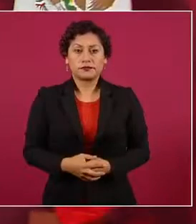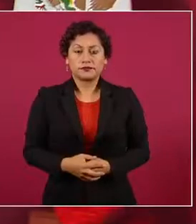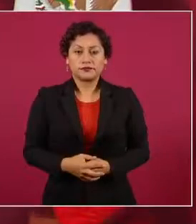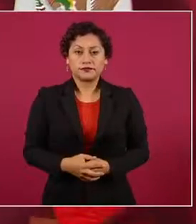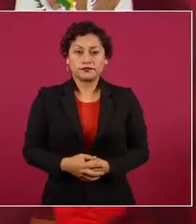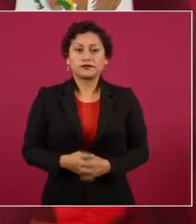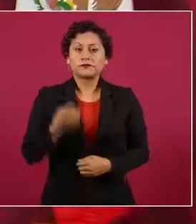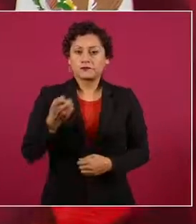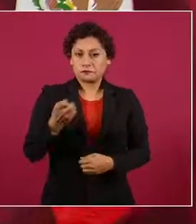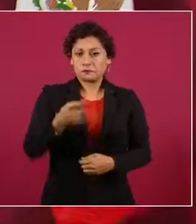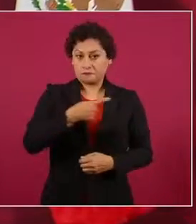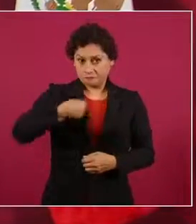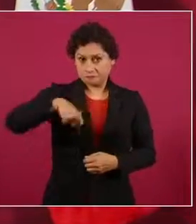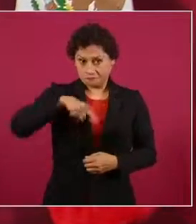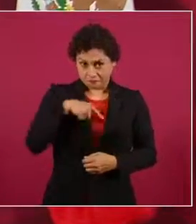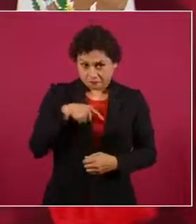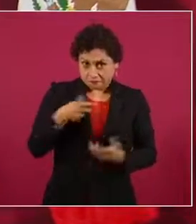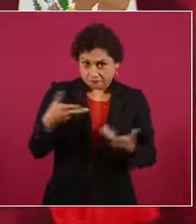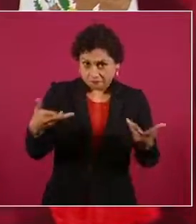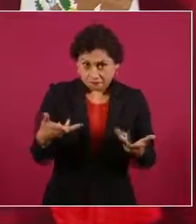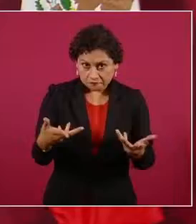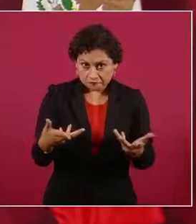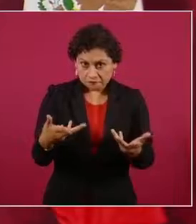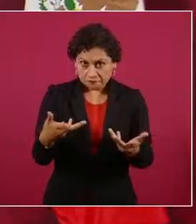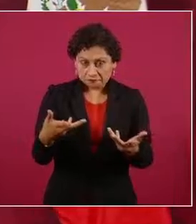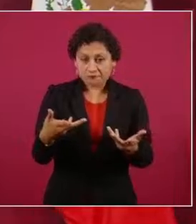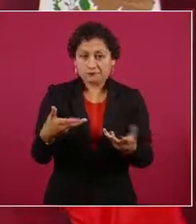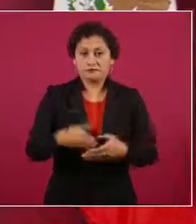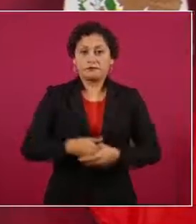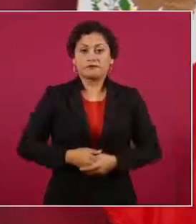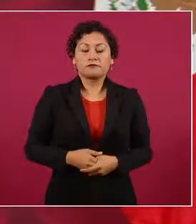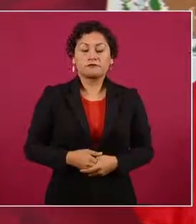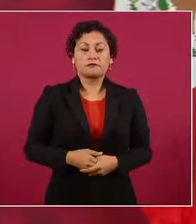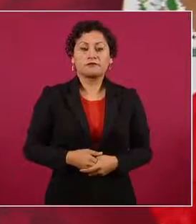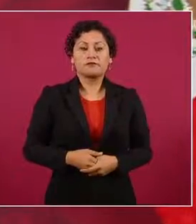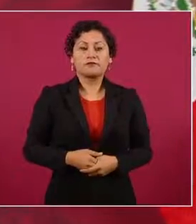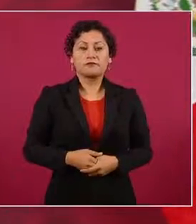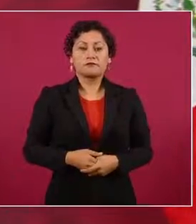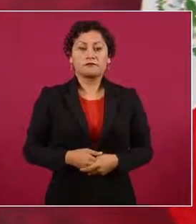Eso es lo que estamos haciendo. Y no tenemos ya